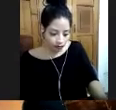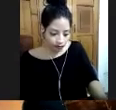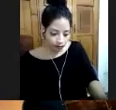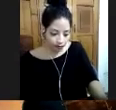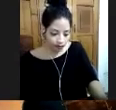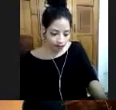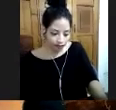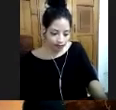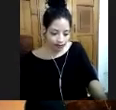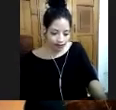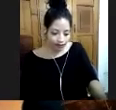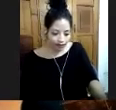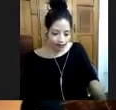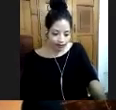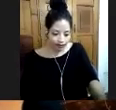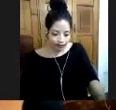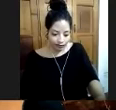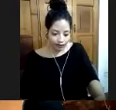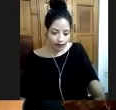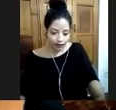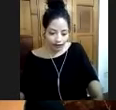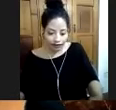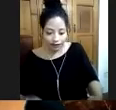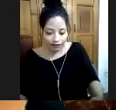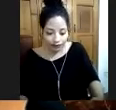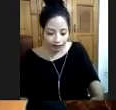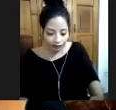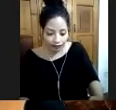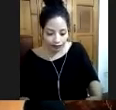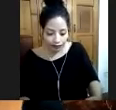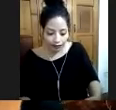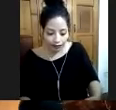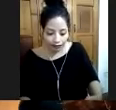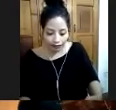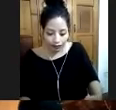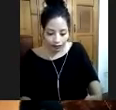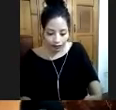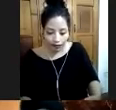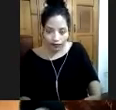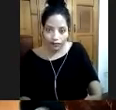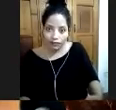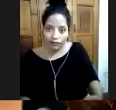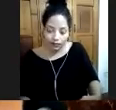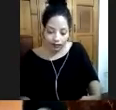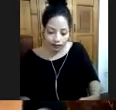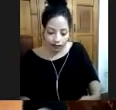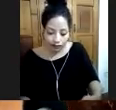ha empezado a crear algunos sistemas políticos que actualmente se dijo